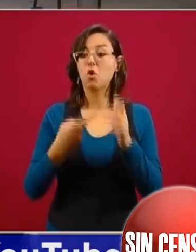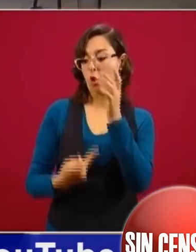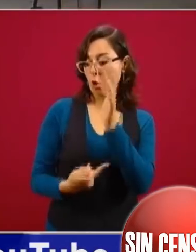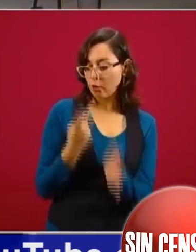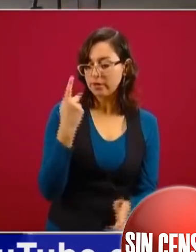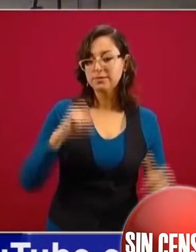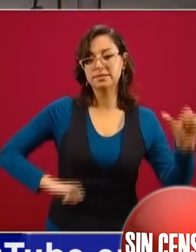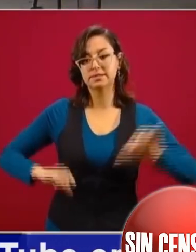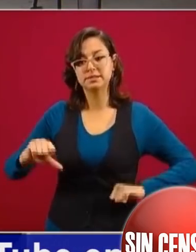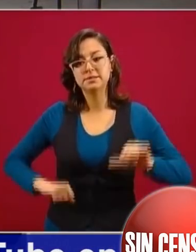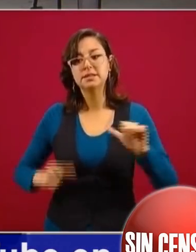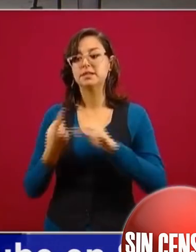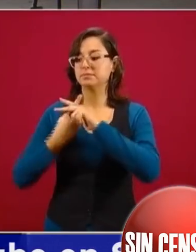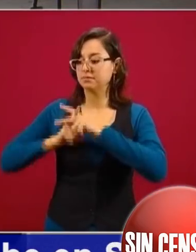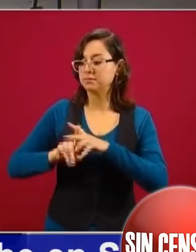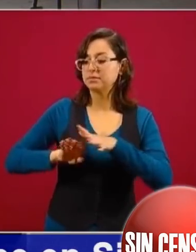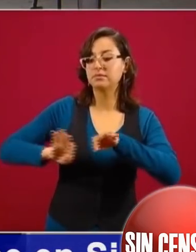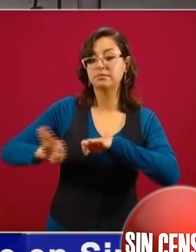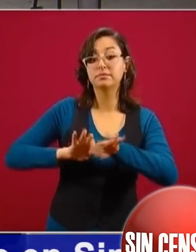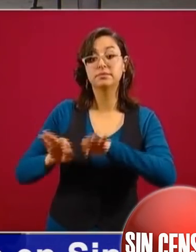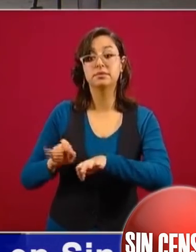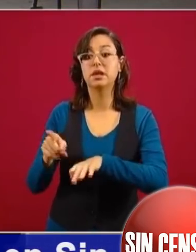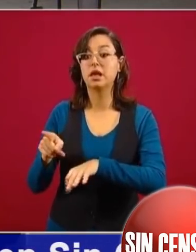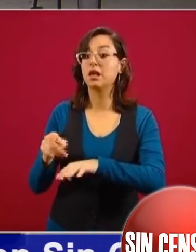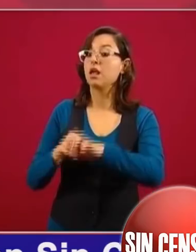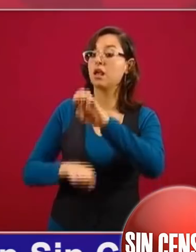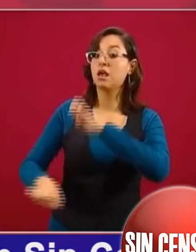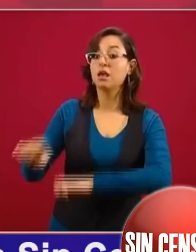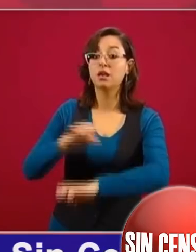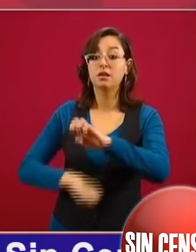¿sí? Y son empresas